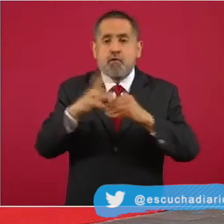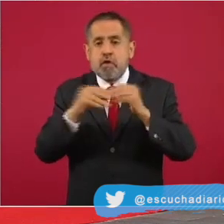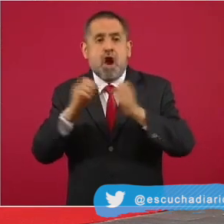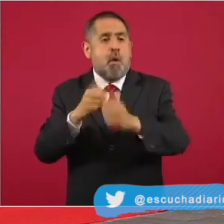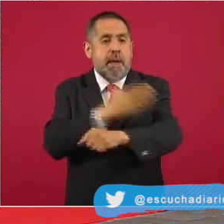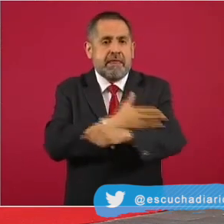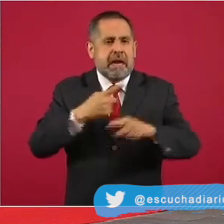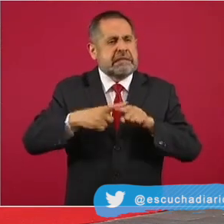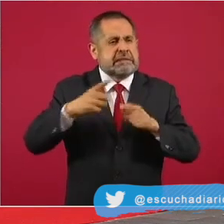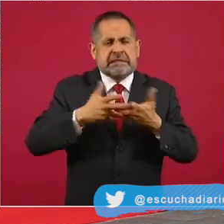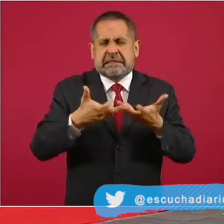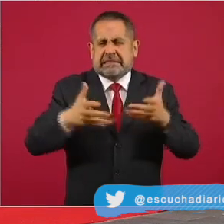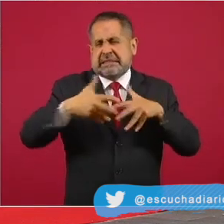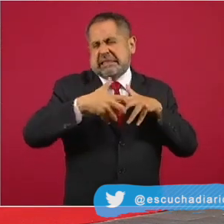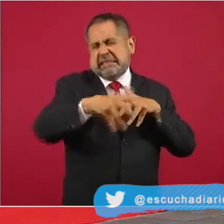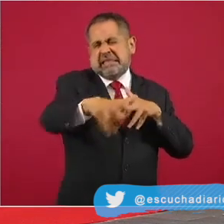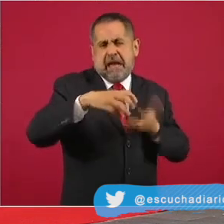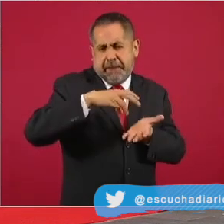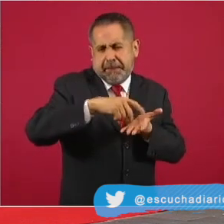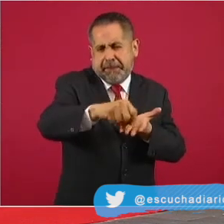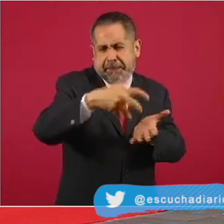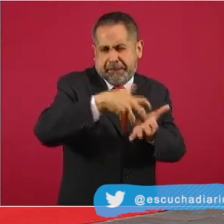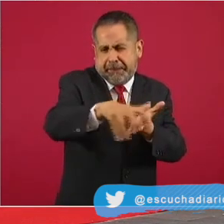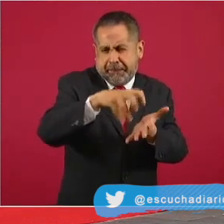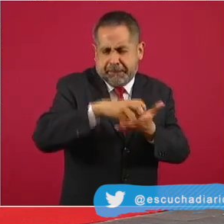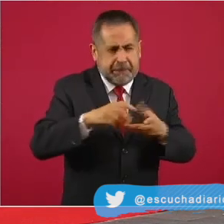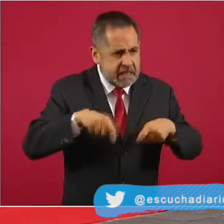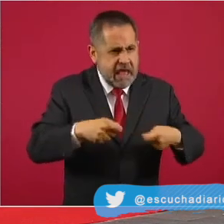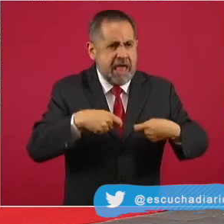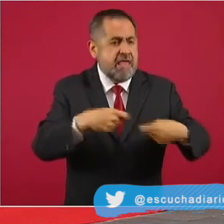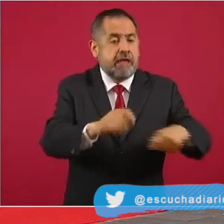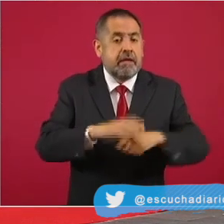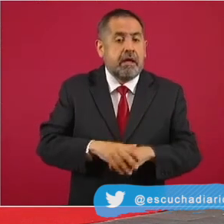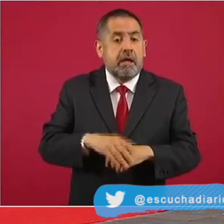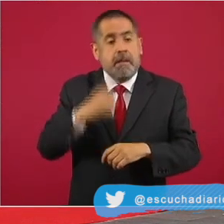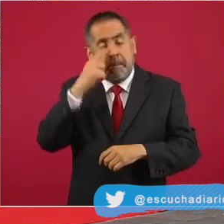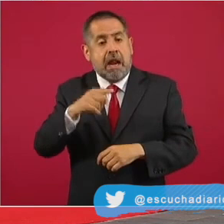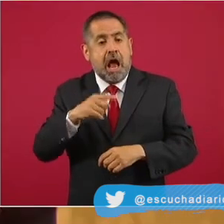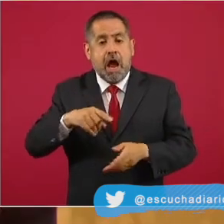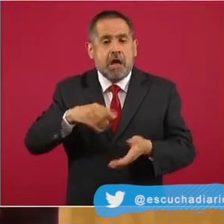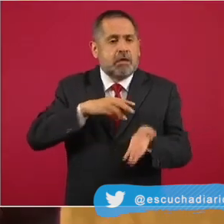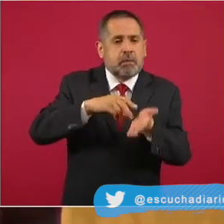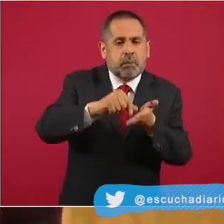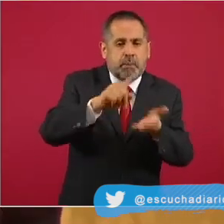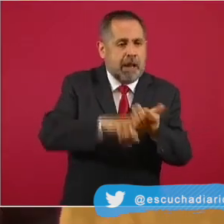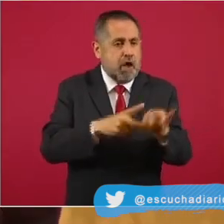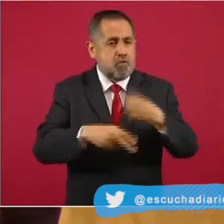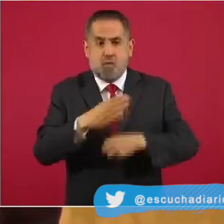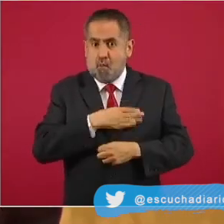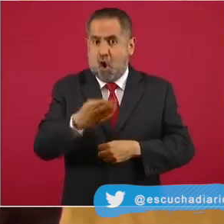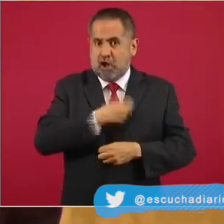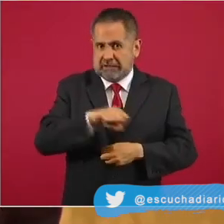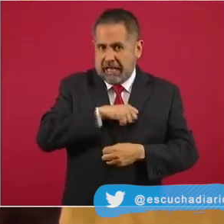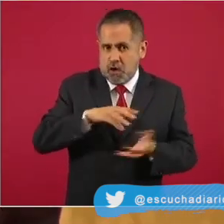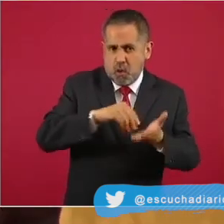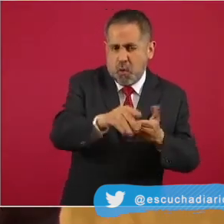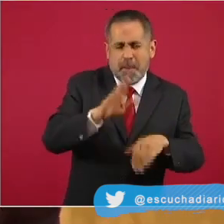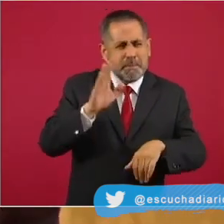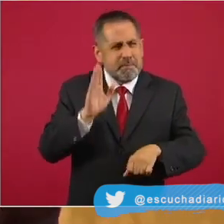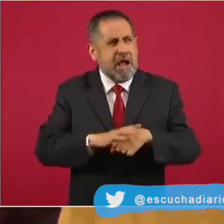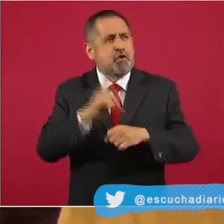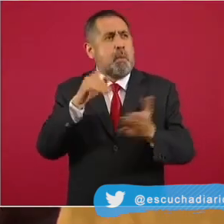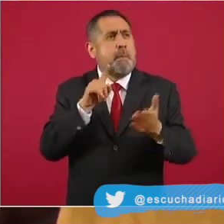de hectáreas. Se entregan fertilizantes a todos los productores de Guerrero, más de 1 millón